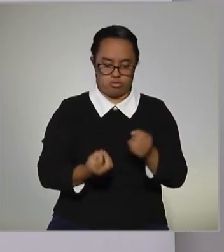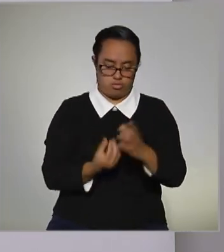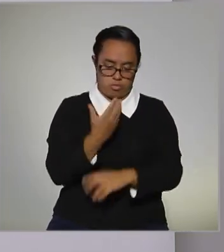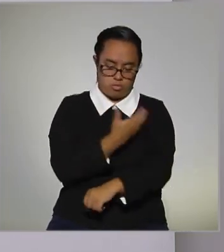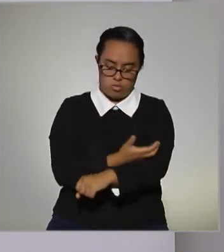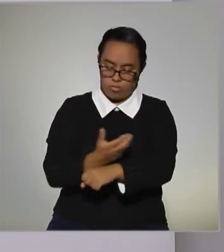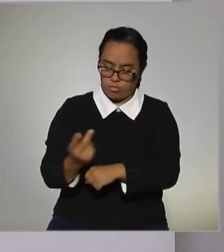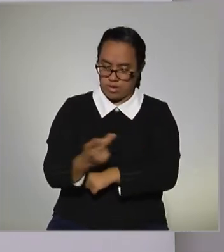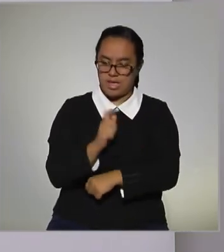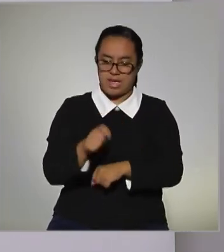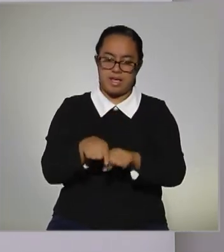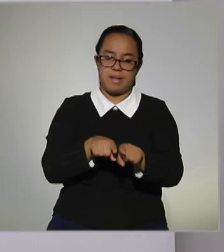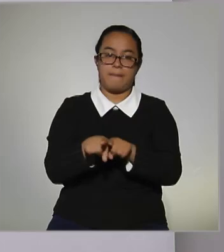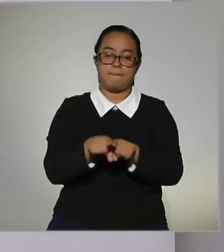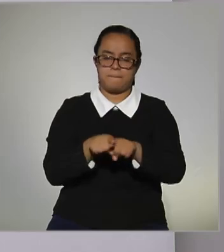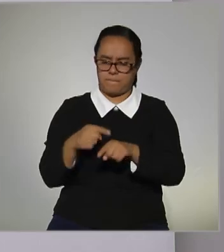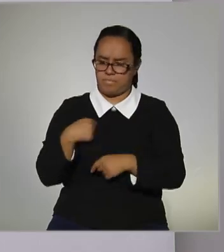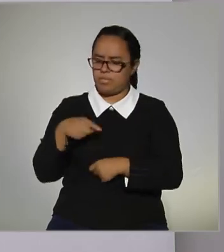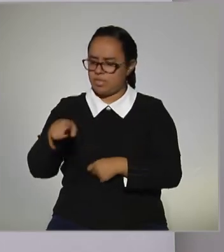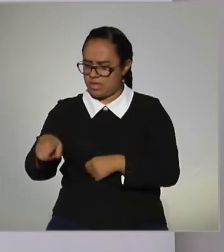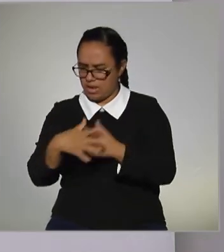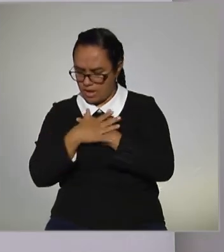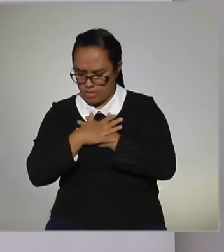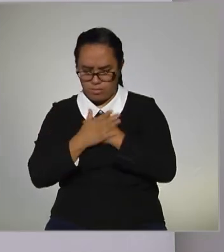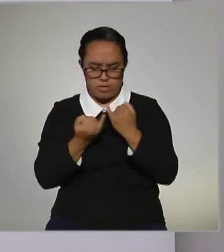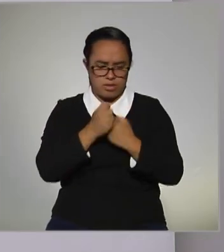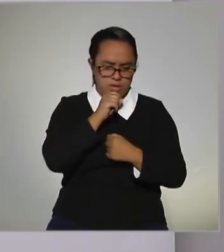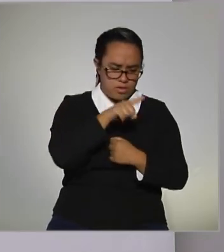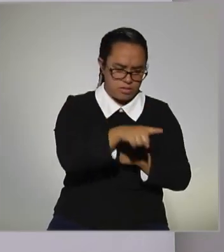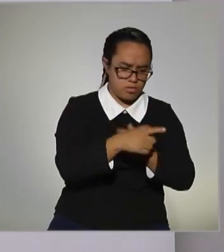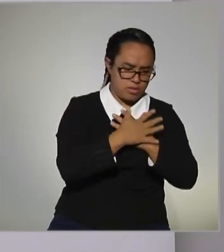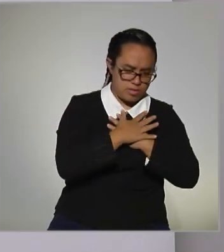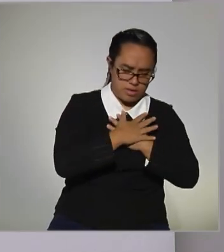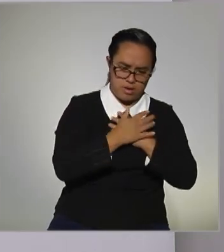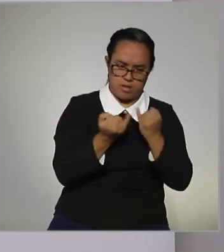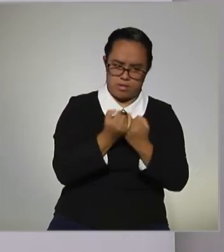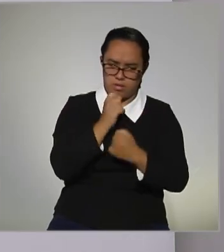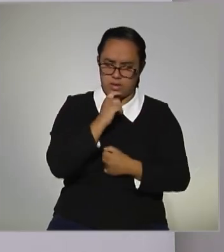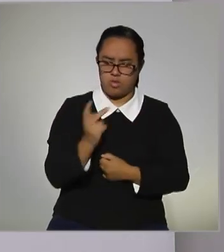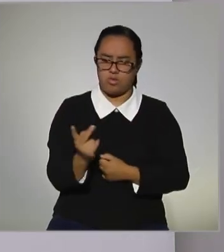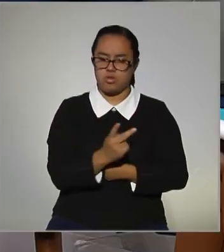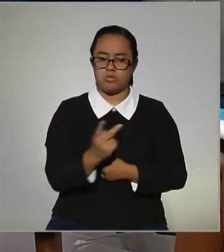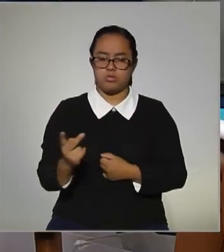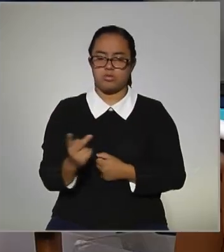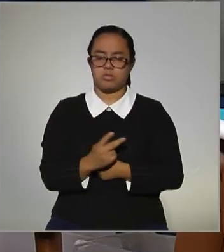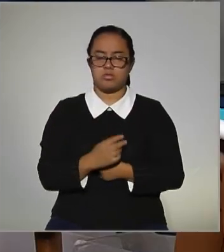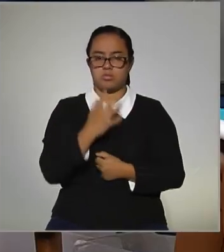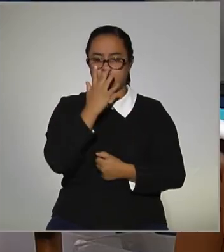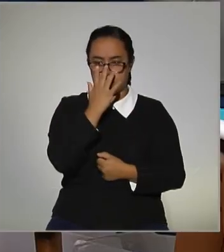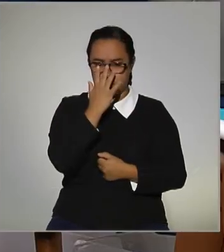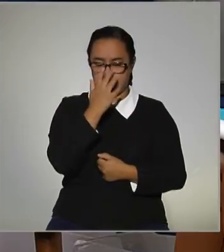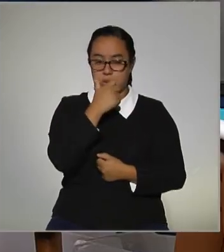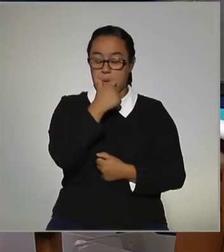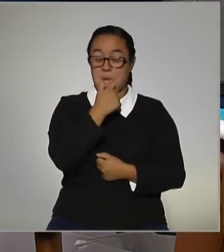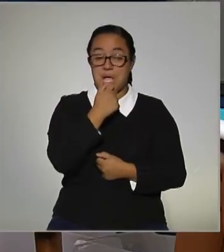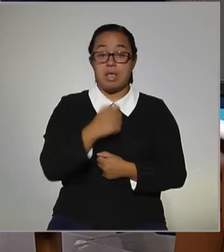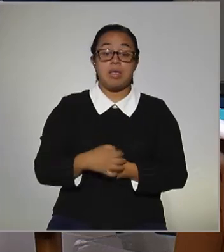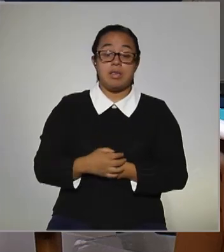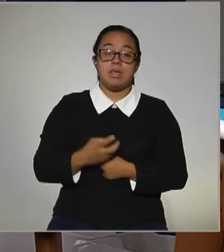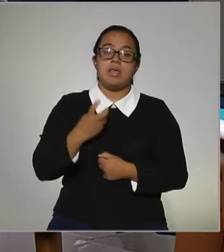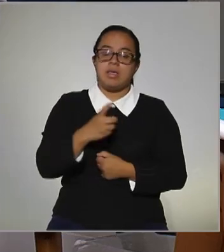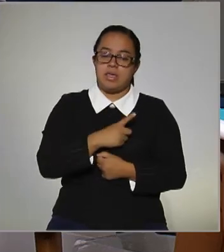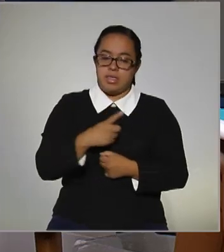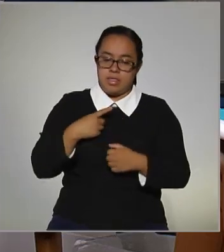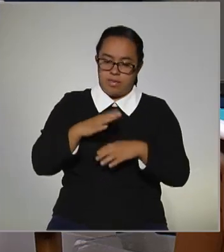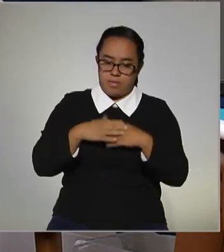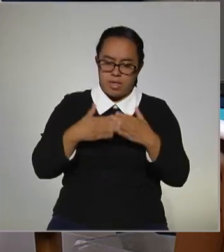es tu hermano, ¿no? Y te amo a ti como amo a mi nuevo hijo, ¿no? Entonces ahí se empieza a tener, ¿no? Y entonces tener la